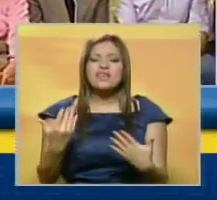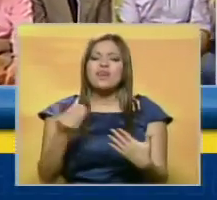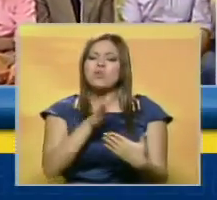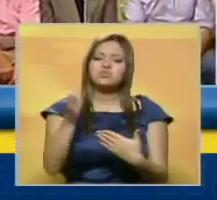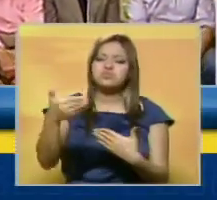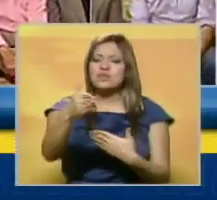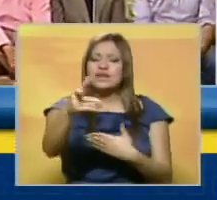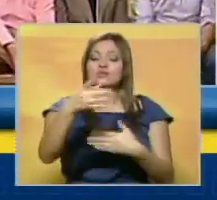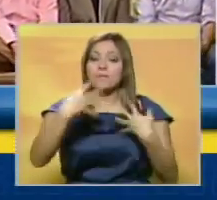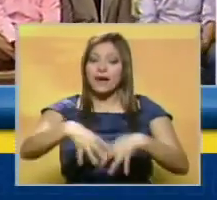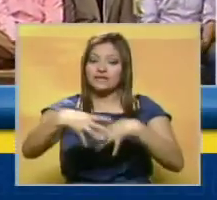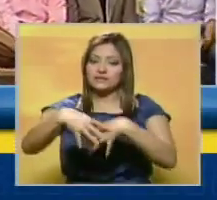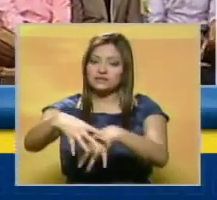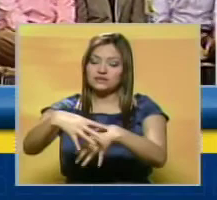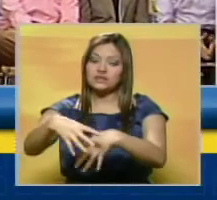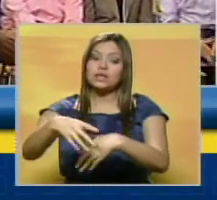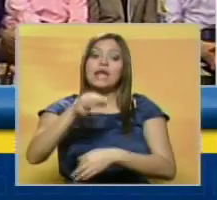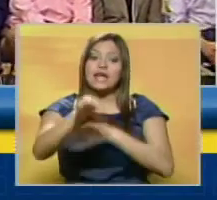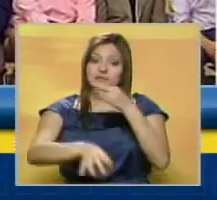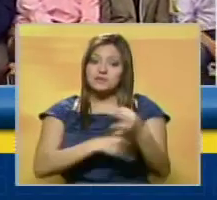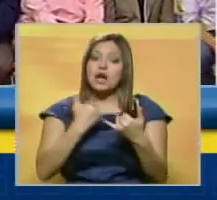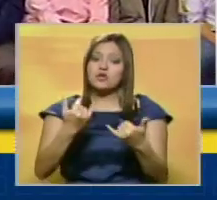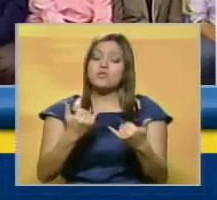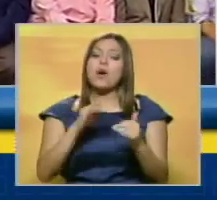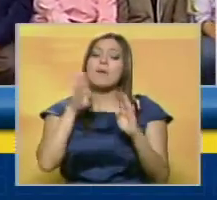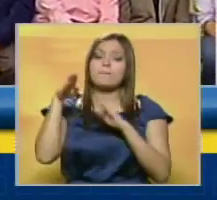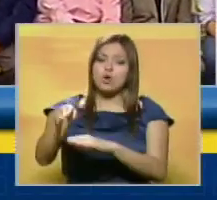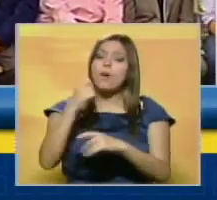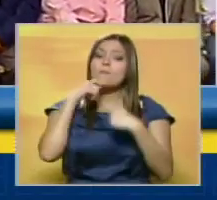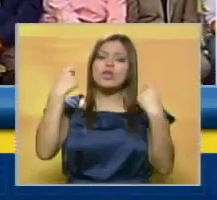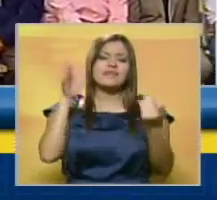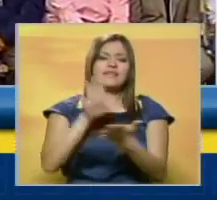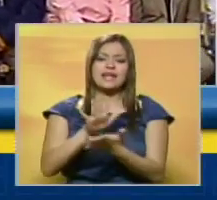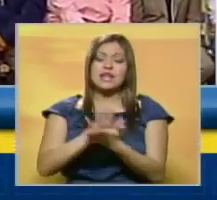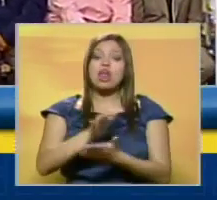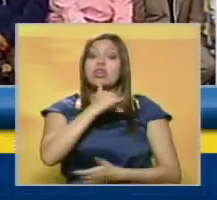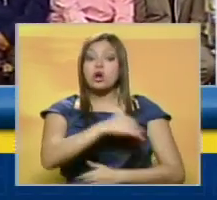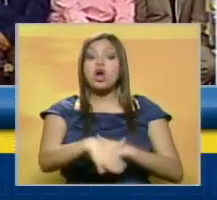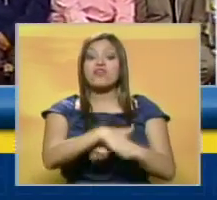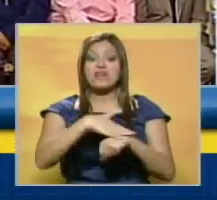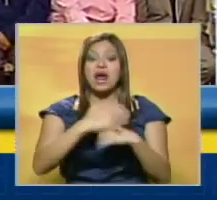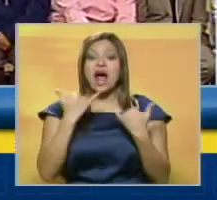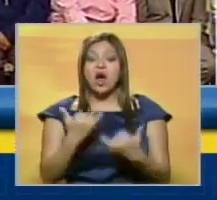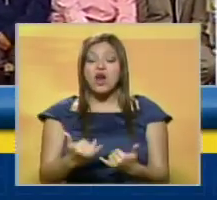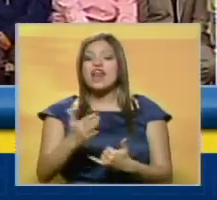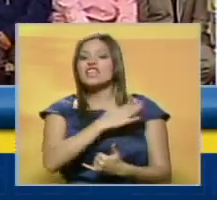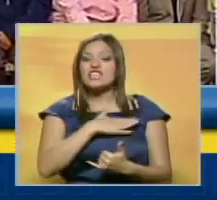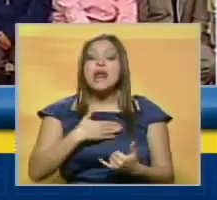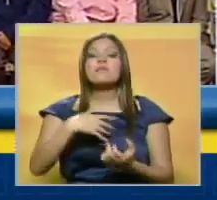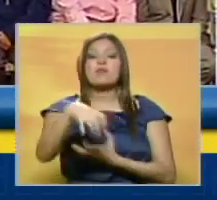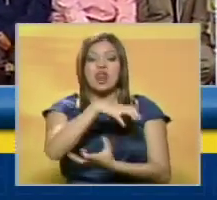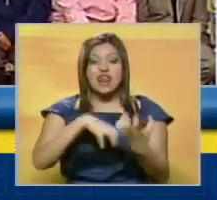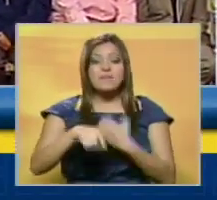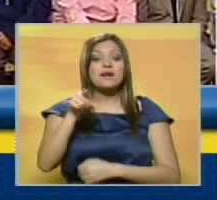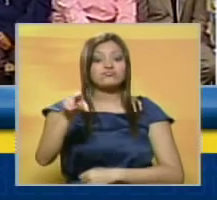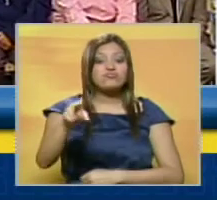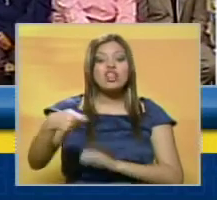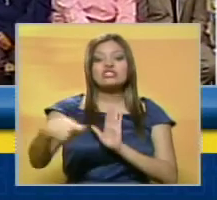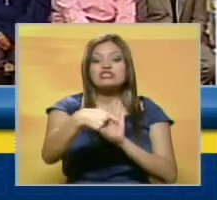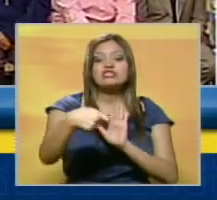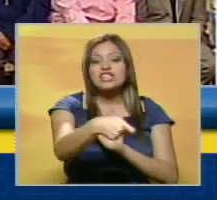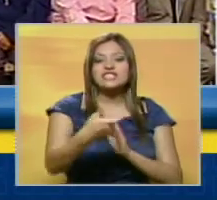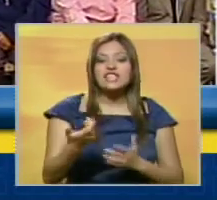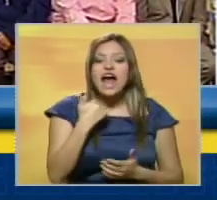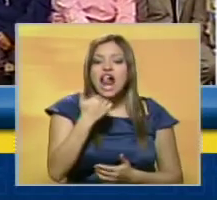esta movilización. Asegura que están respaldando protestas pacíficas, denuncian que el gobierno está montando ollas violentas para tratar